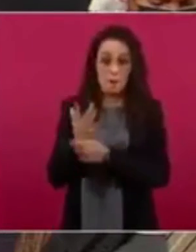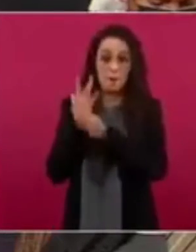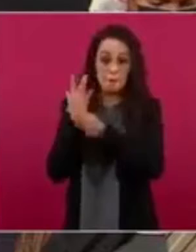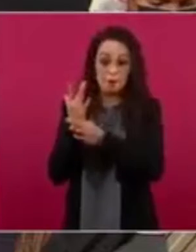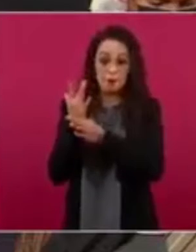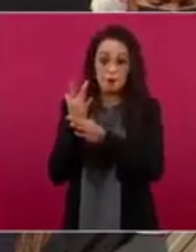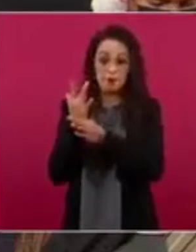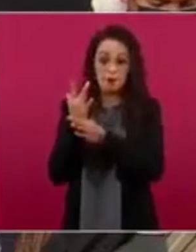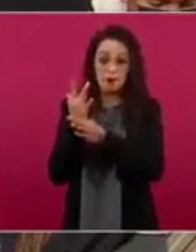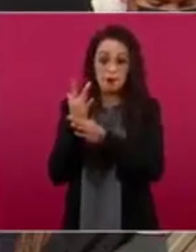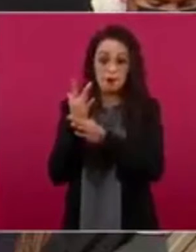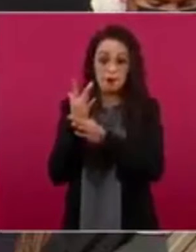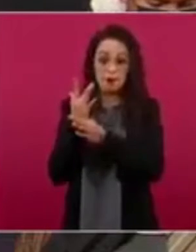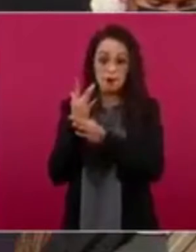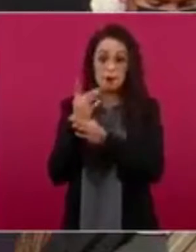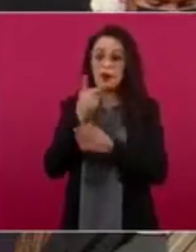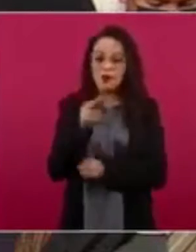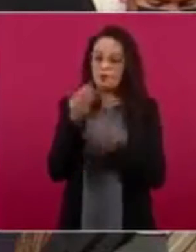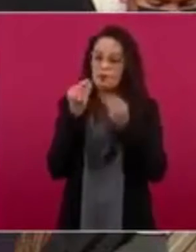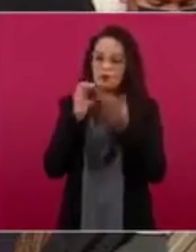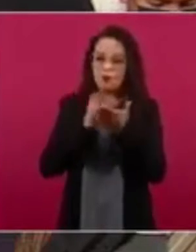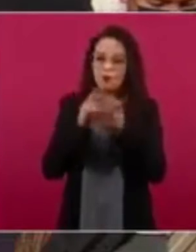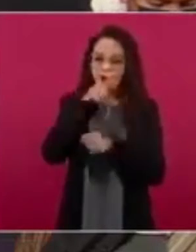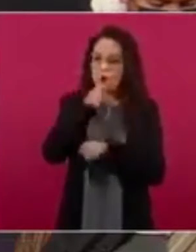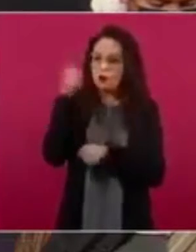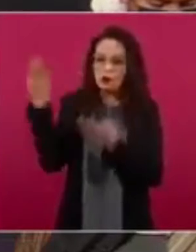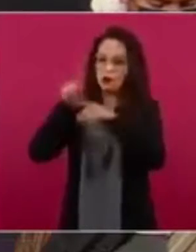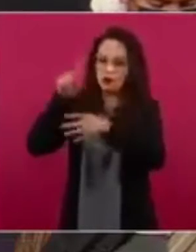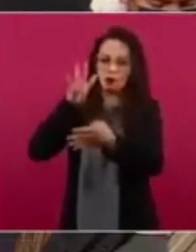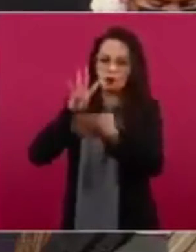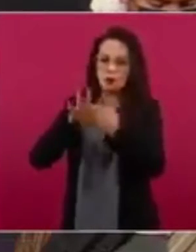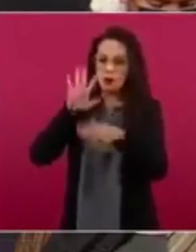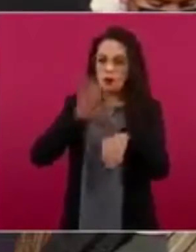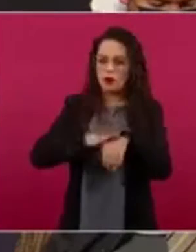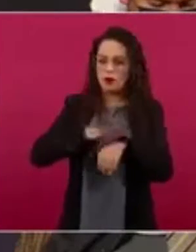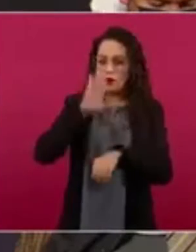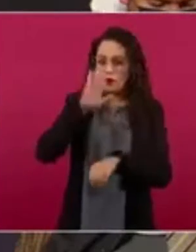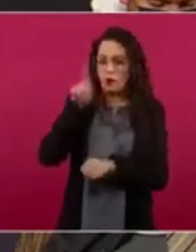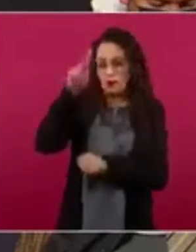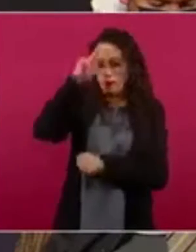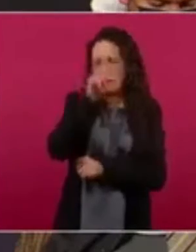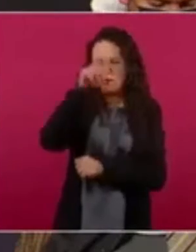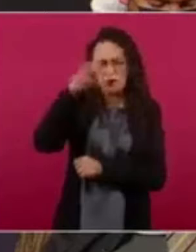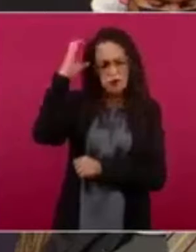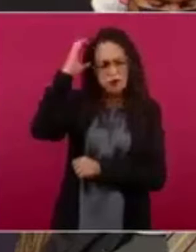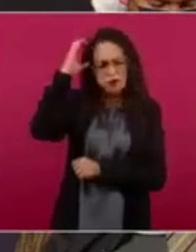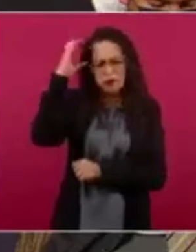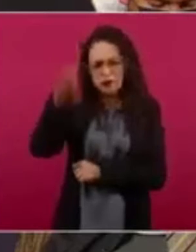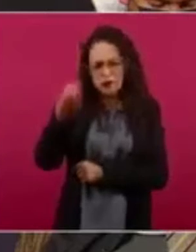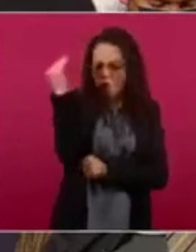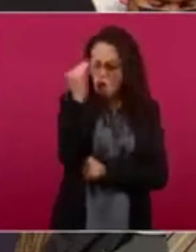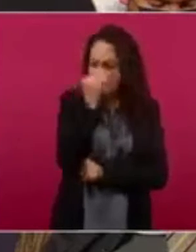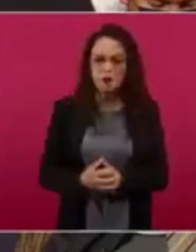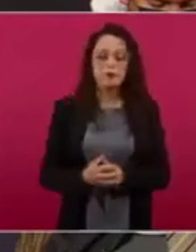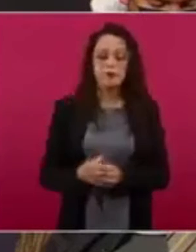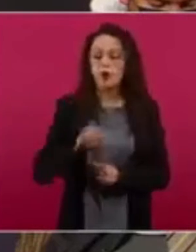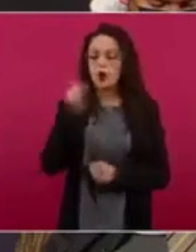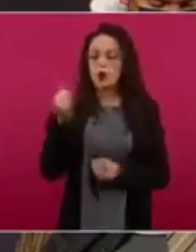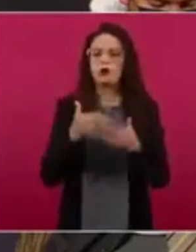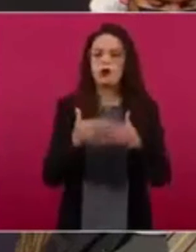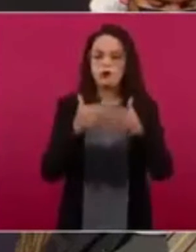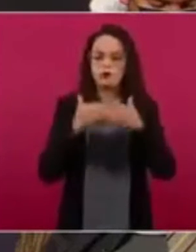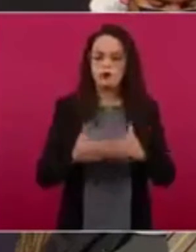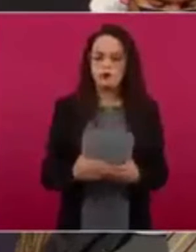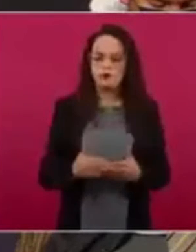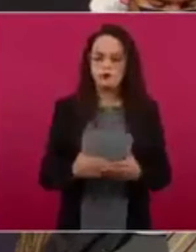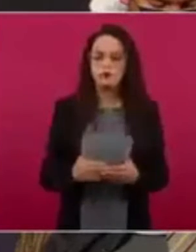agradece profundamente que haya cerrado esa prisión, porque era un infierno y era el inframundo esa prisión. Otra de las cosas es,